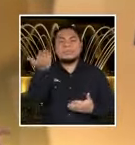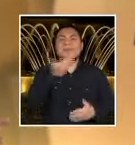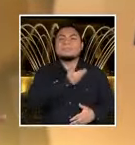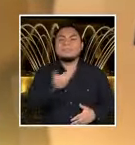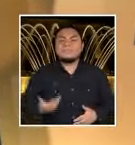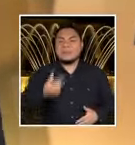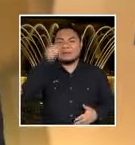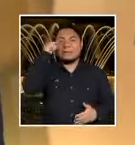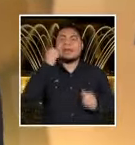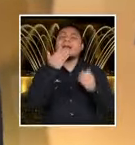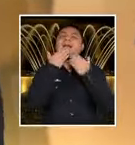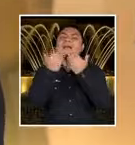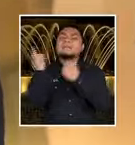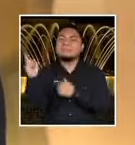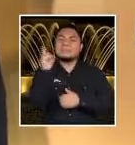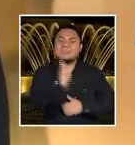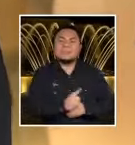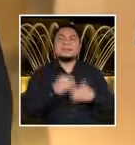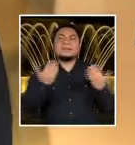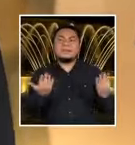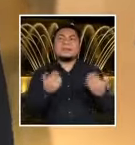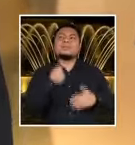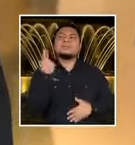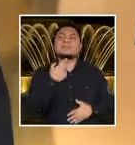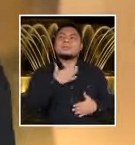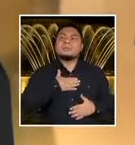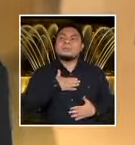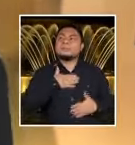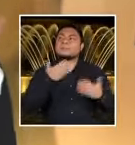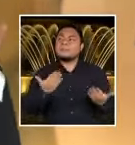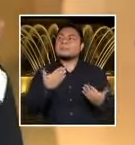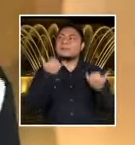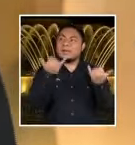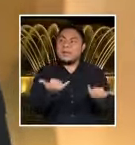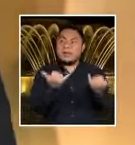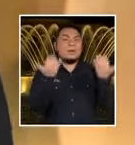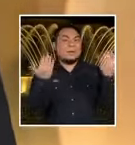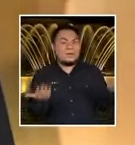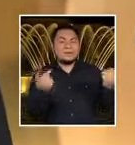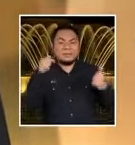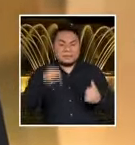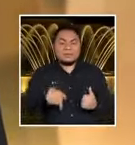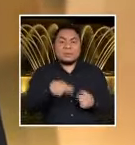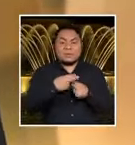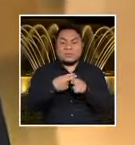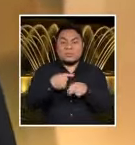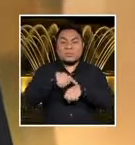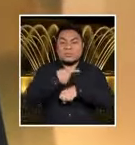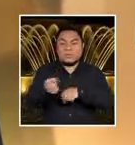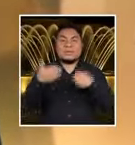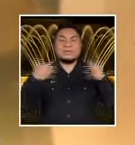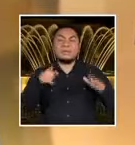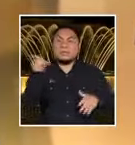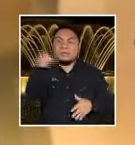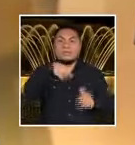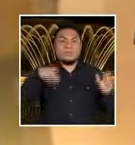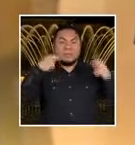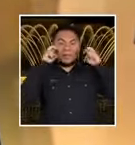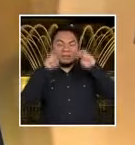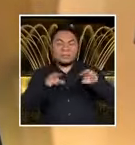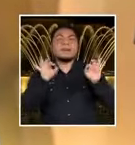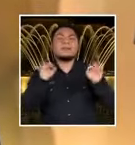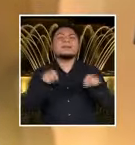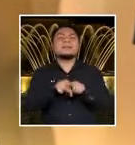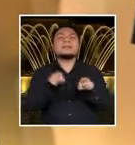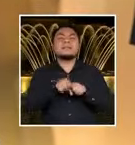muchas gracias por acompañarnos, y solo me queda que ahora, en minutos más, pueda ver justamente